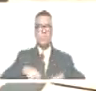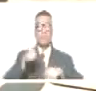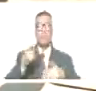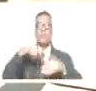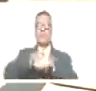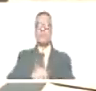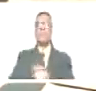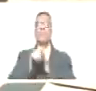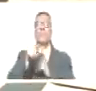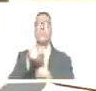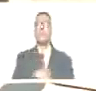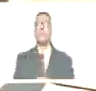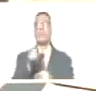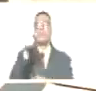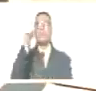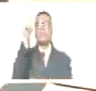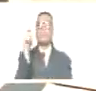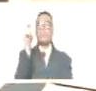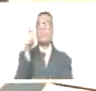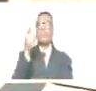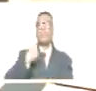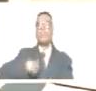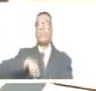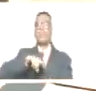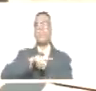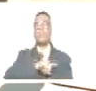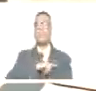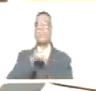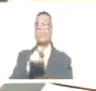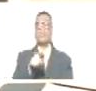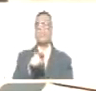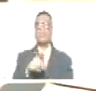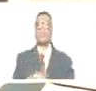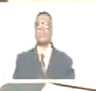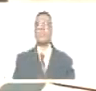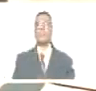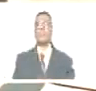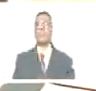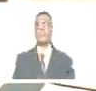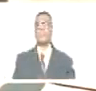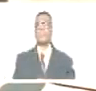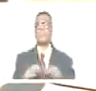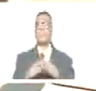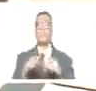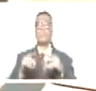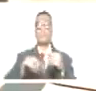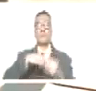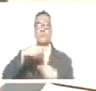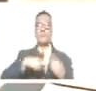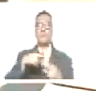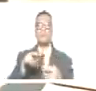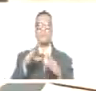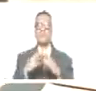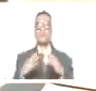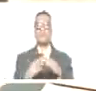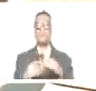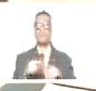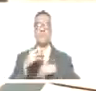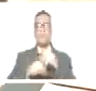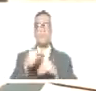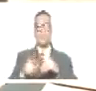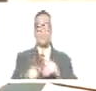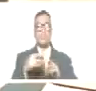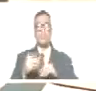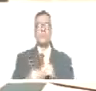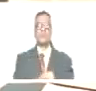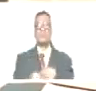a un diputado, y nosotros desde la bancada de la Revolución, dándole cumplimiento a lo establecido en